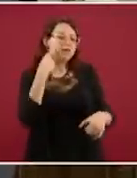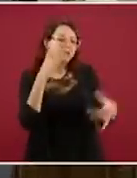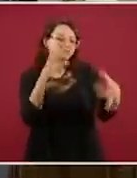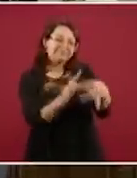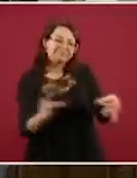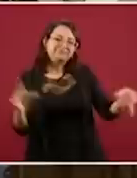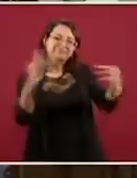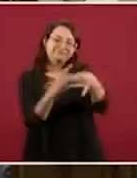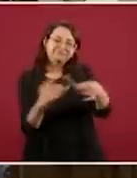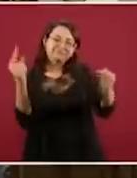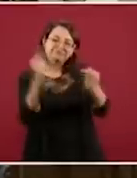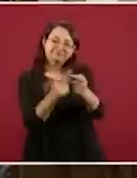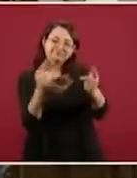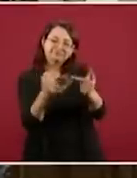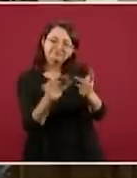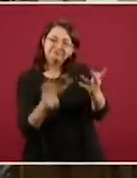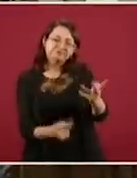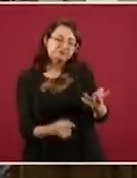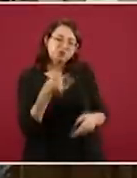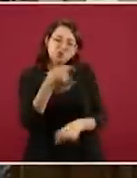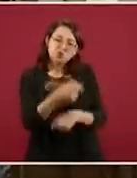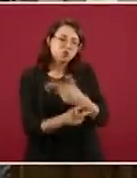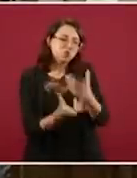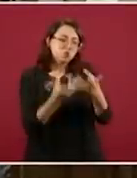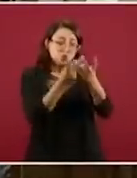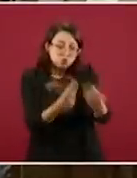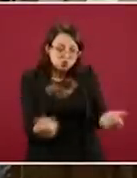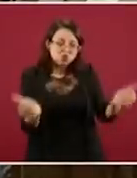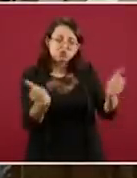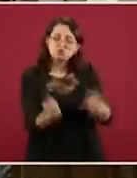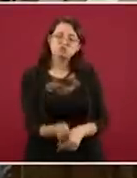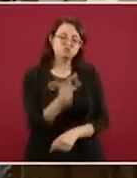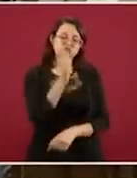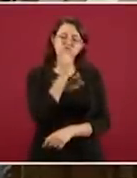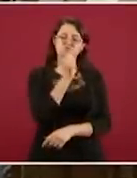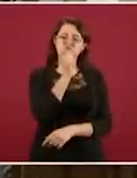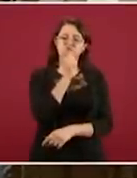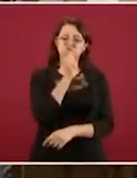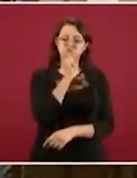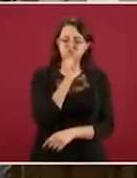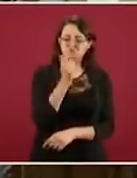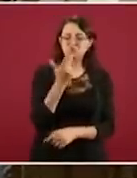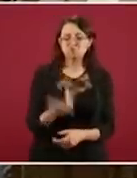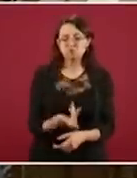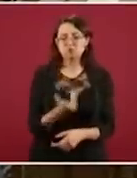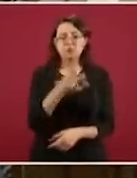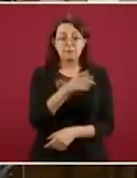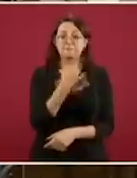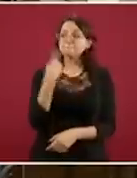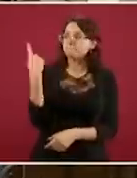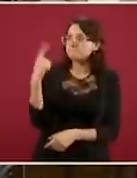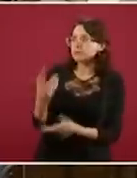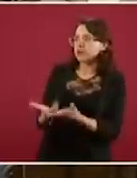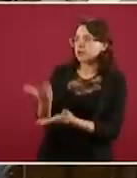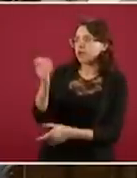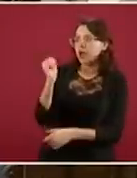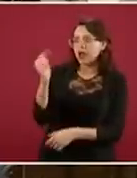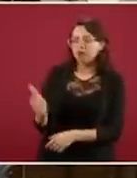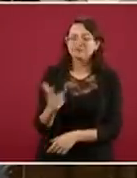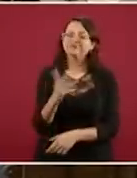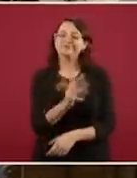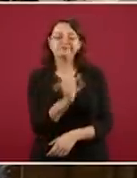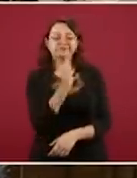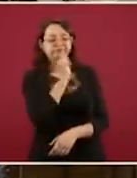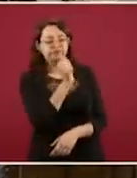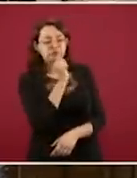no puede resolverse todavía una petición, una demanda, o cómo